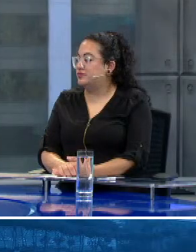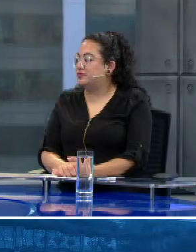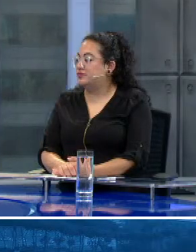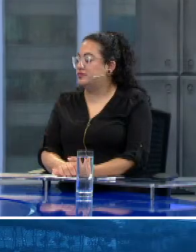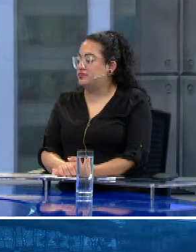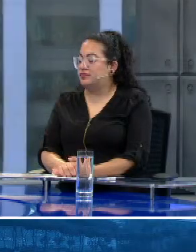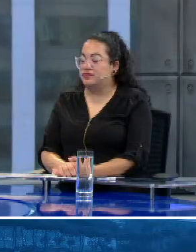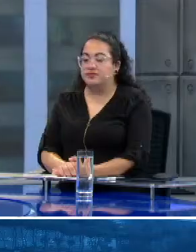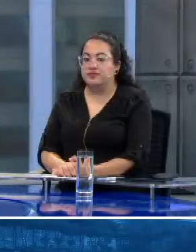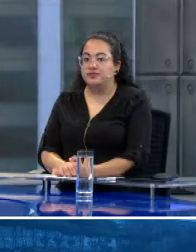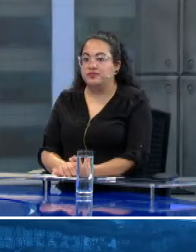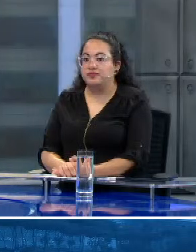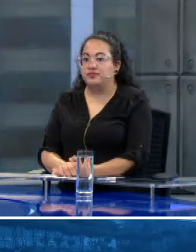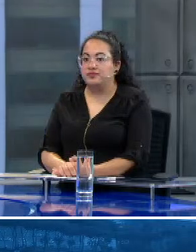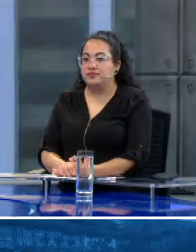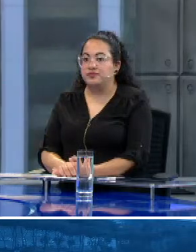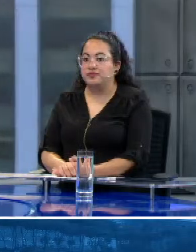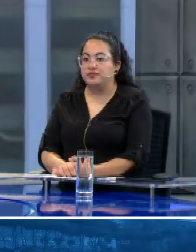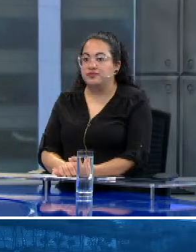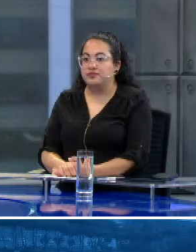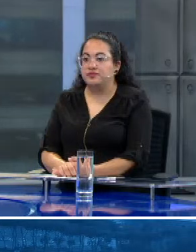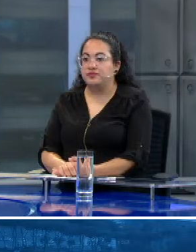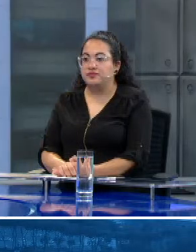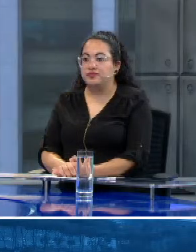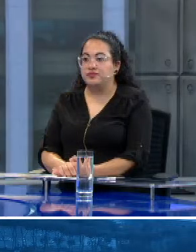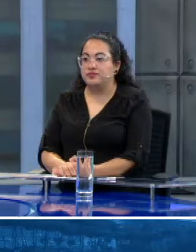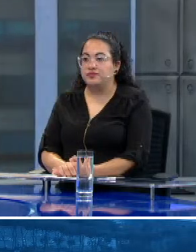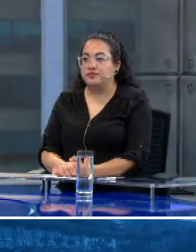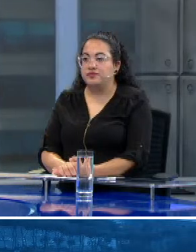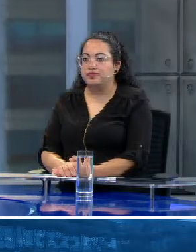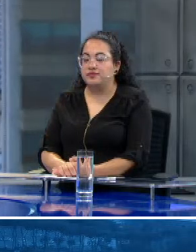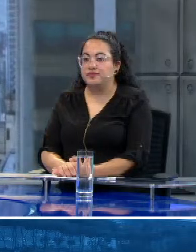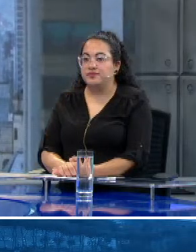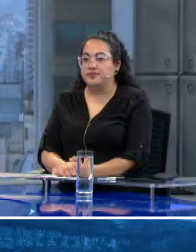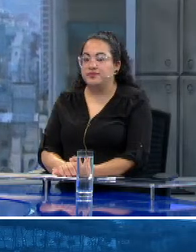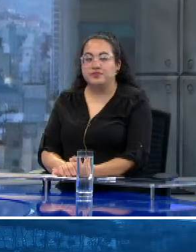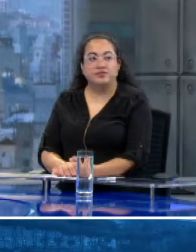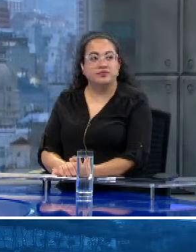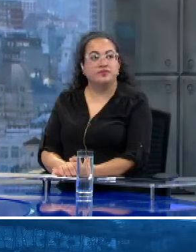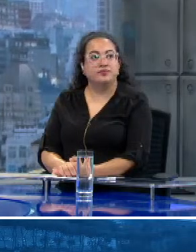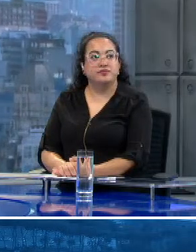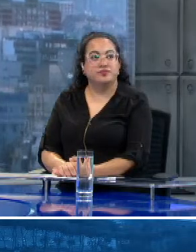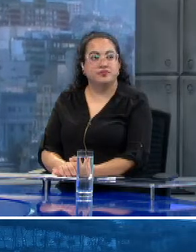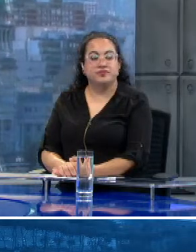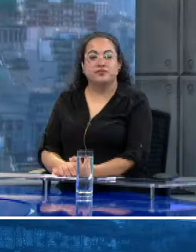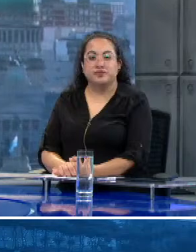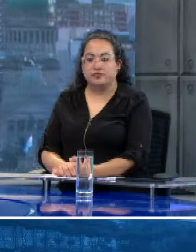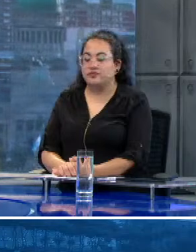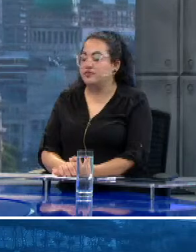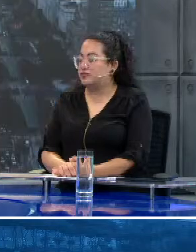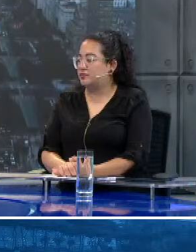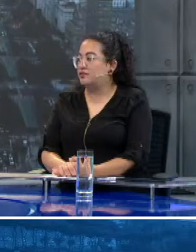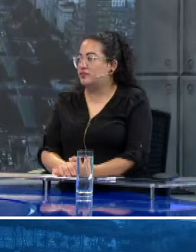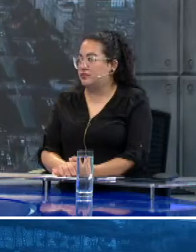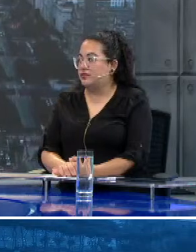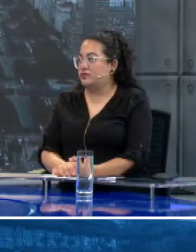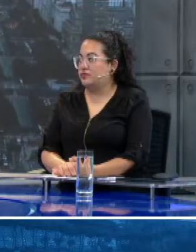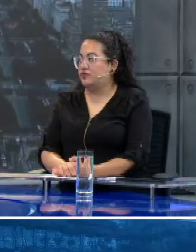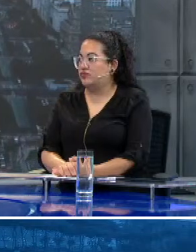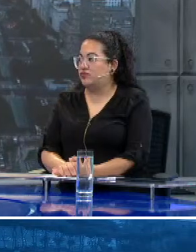desde la Basílica de San Pedro, pero es una manera también de mantener acá a la distancia, tantos kilómetros de